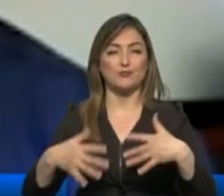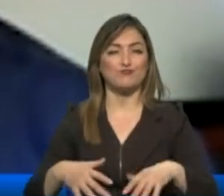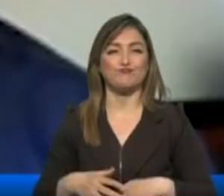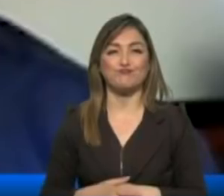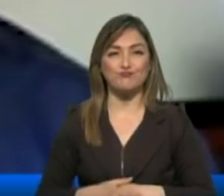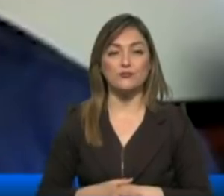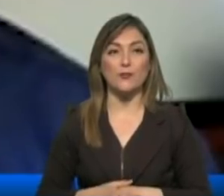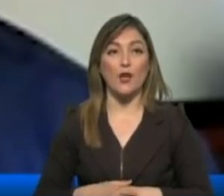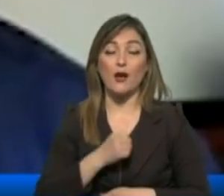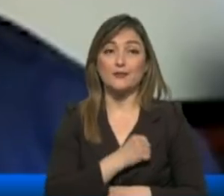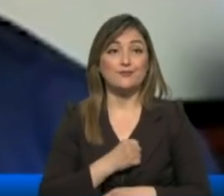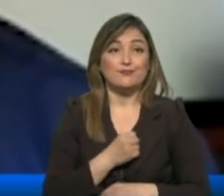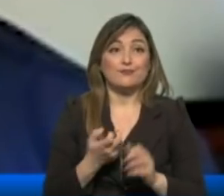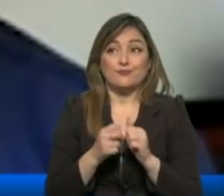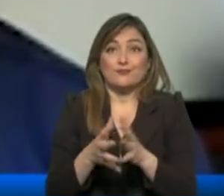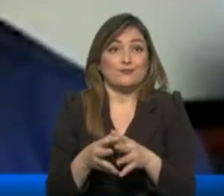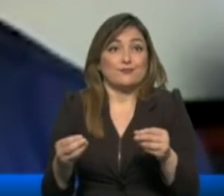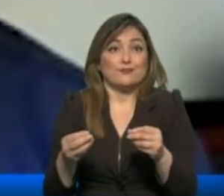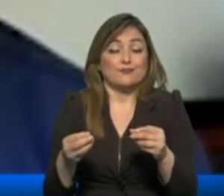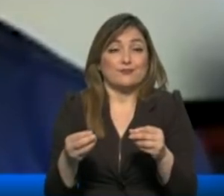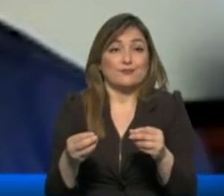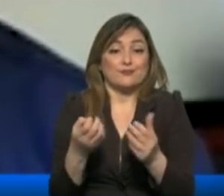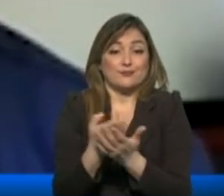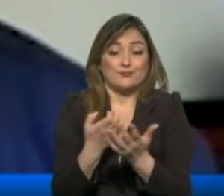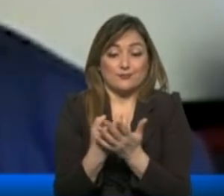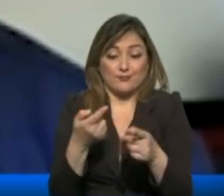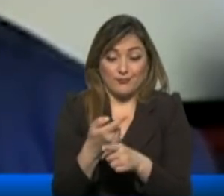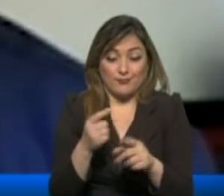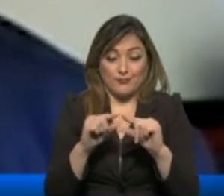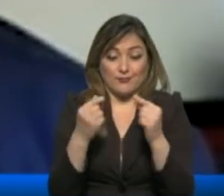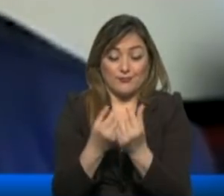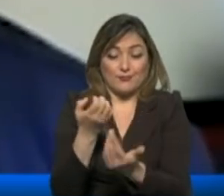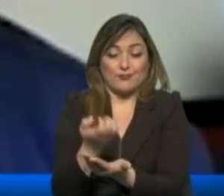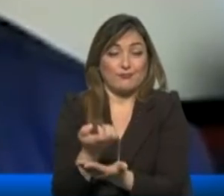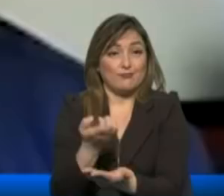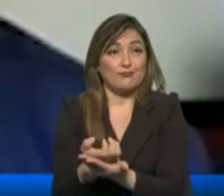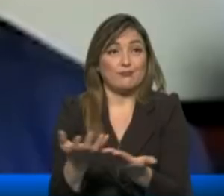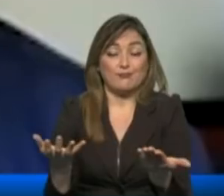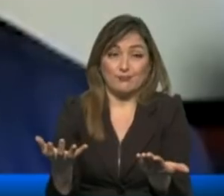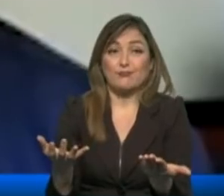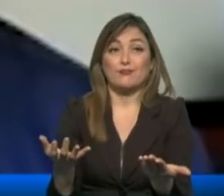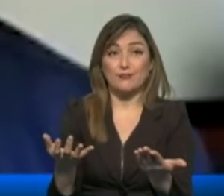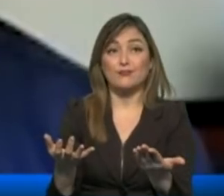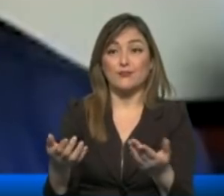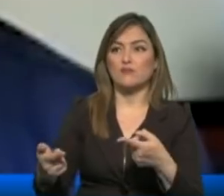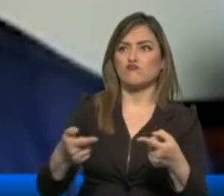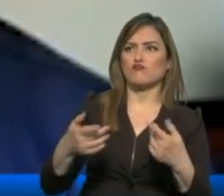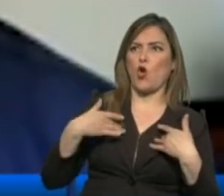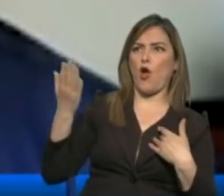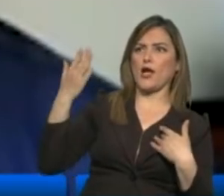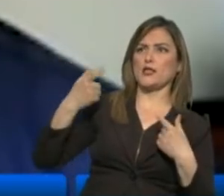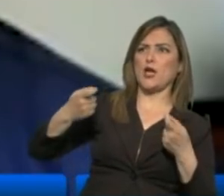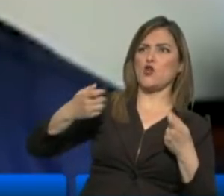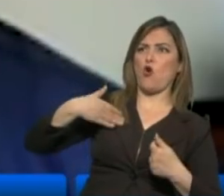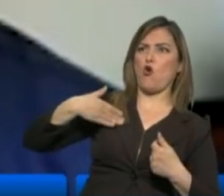Lamento que no hayan podido solventar las contradicciones económicas entre grupos económicos que se disputan por la alcaldía